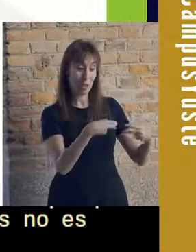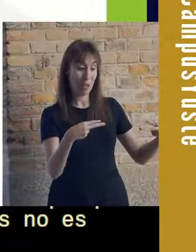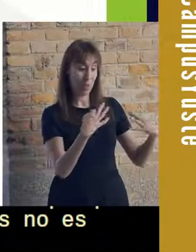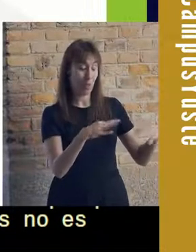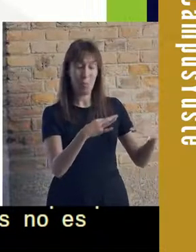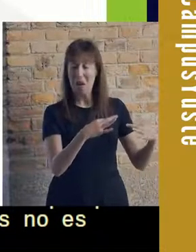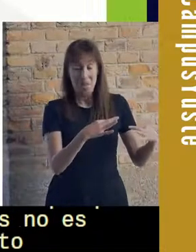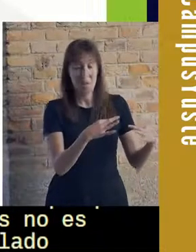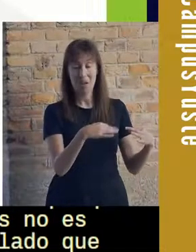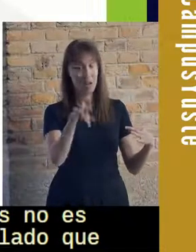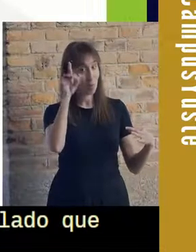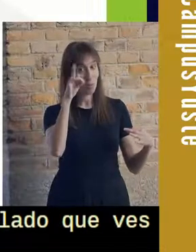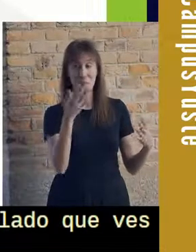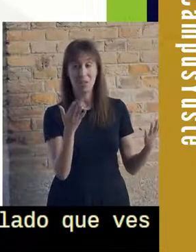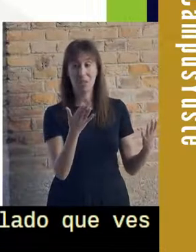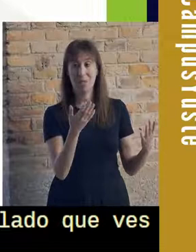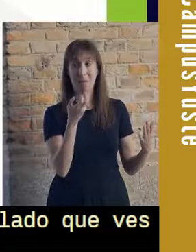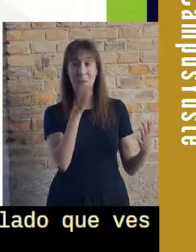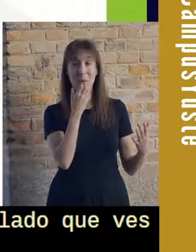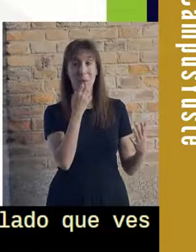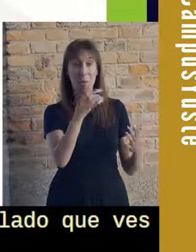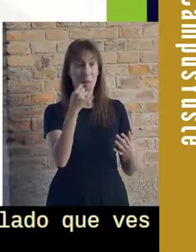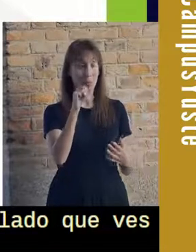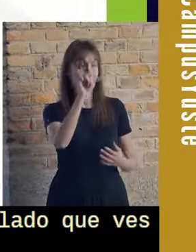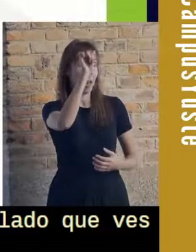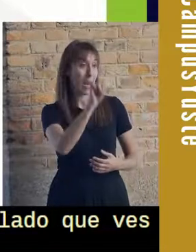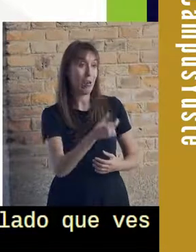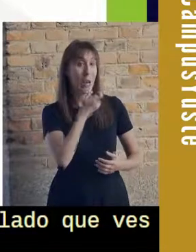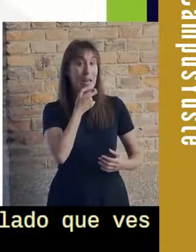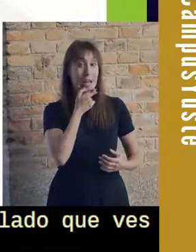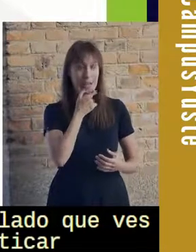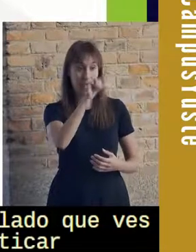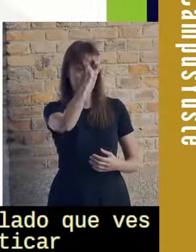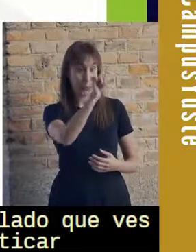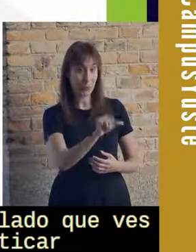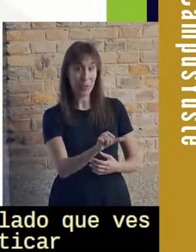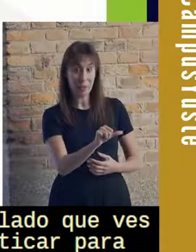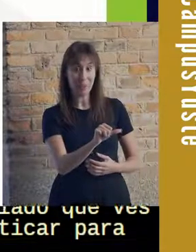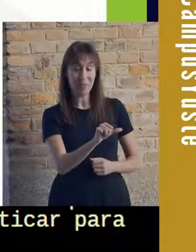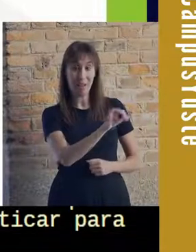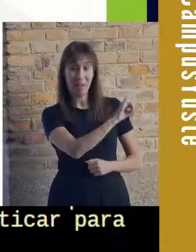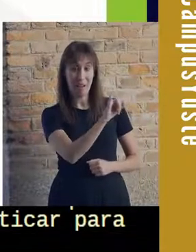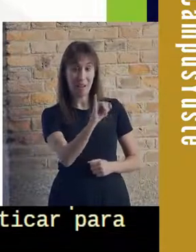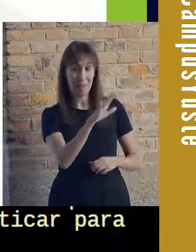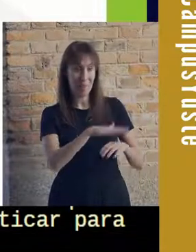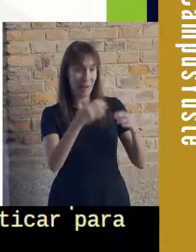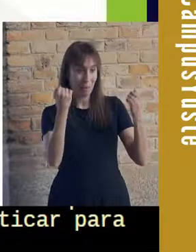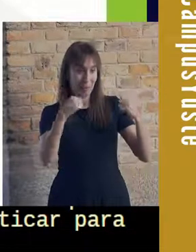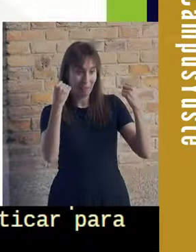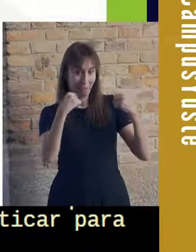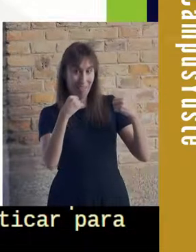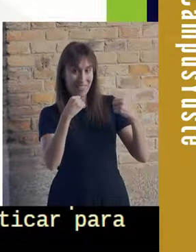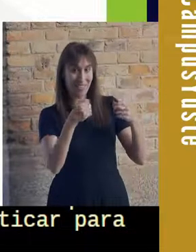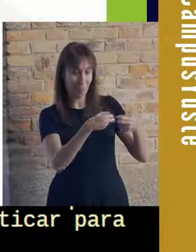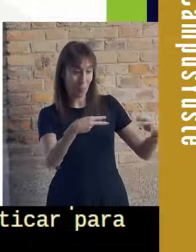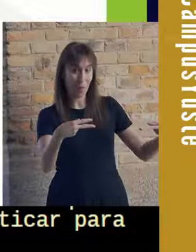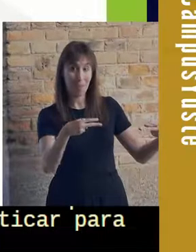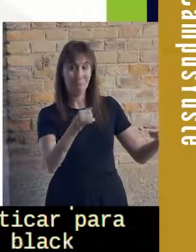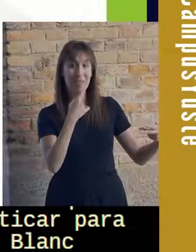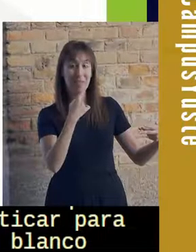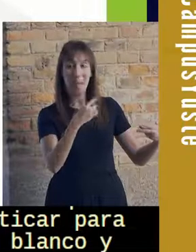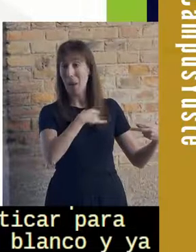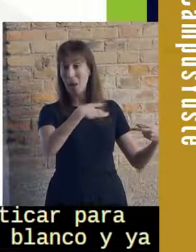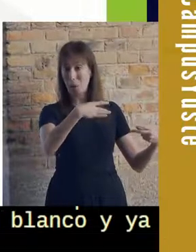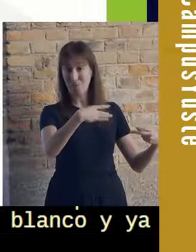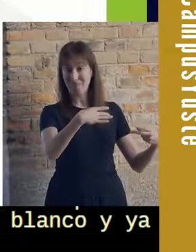vosotros el subtitulado que veis normal o cuando veis películas en inglés para practicar para practicar lo vuestro y tal Pues solamente viene en blanco